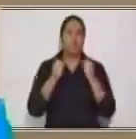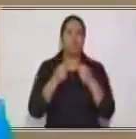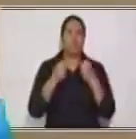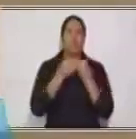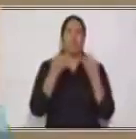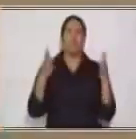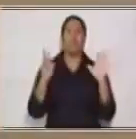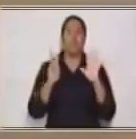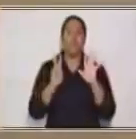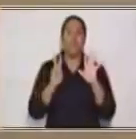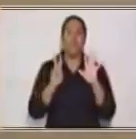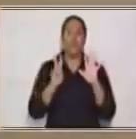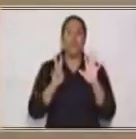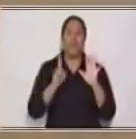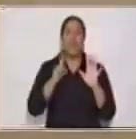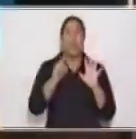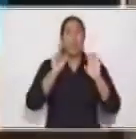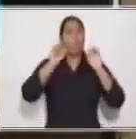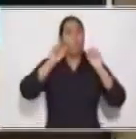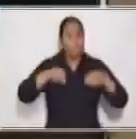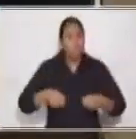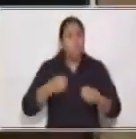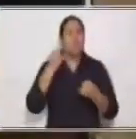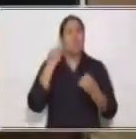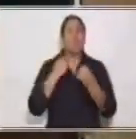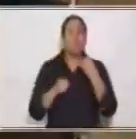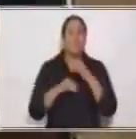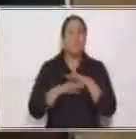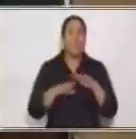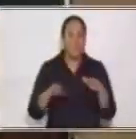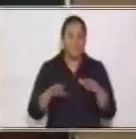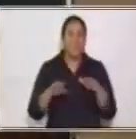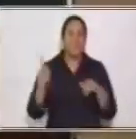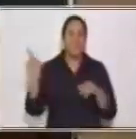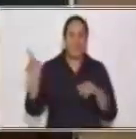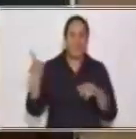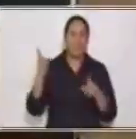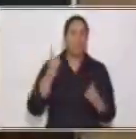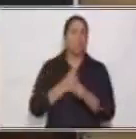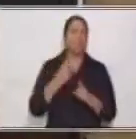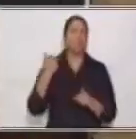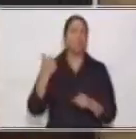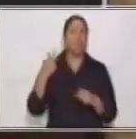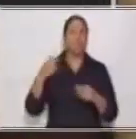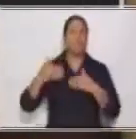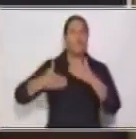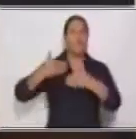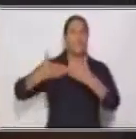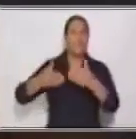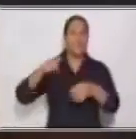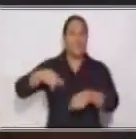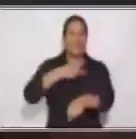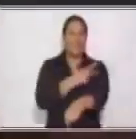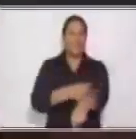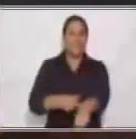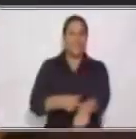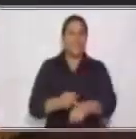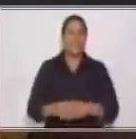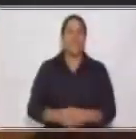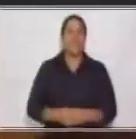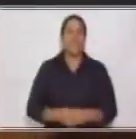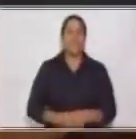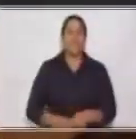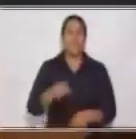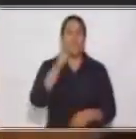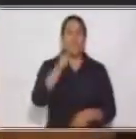y logren llegar a concluir de la manera correcta la secuencia de esta historia.